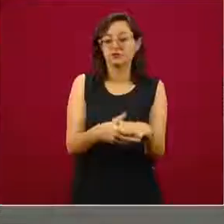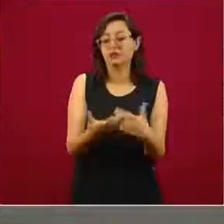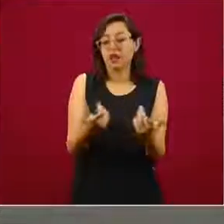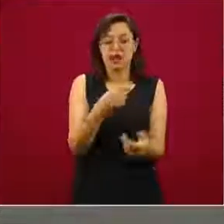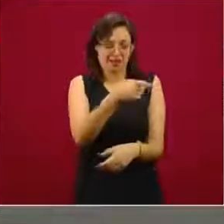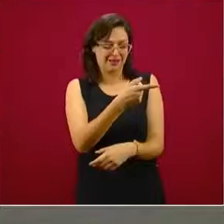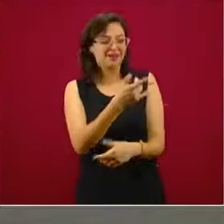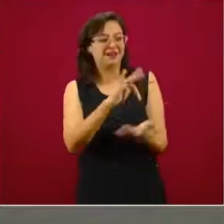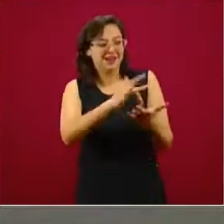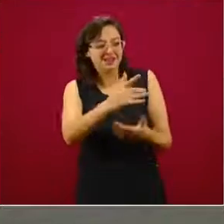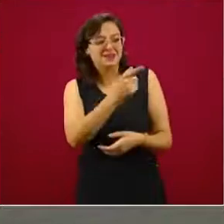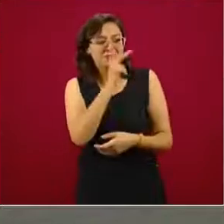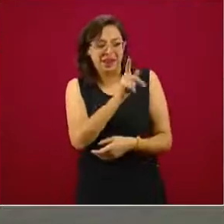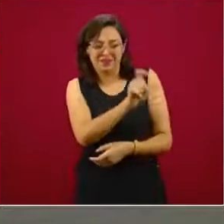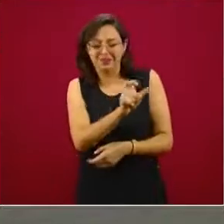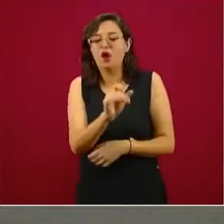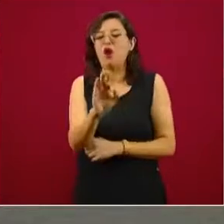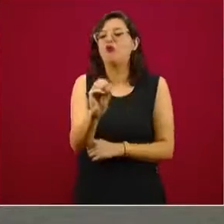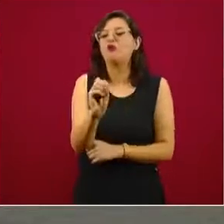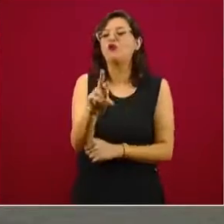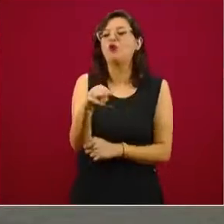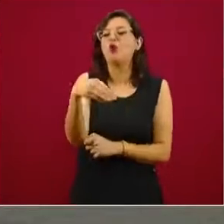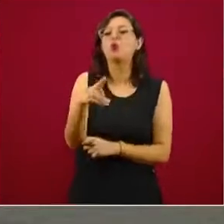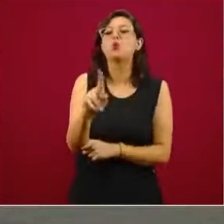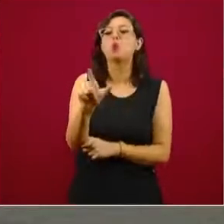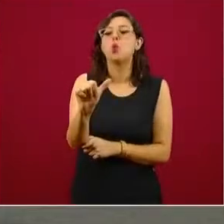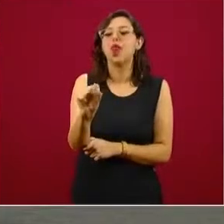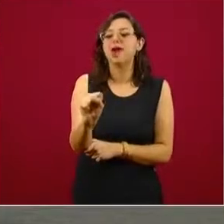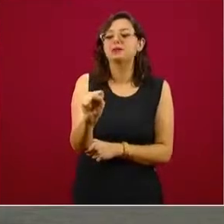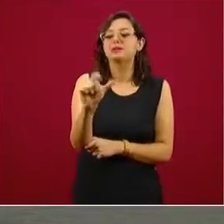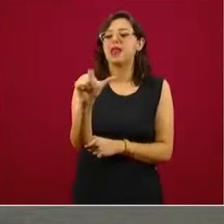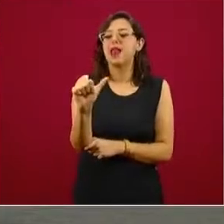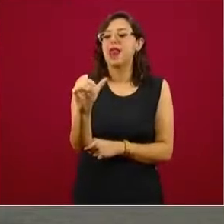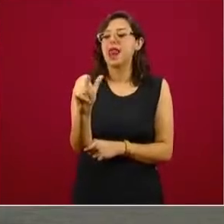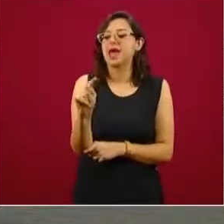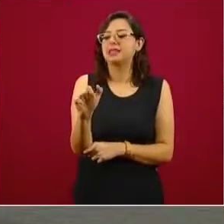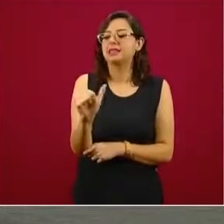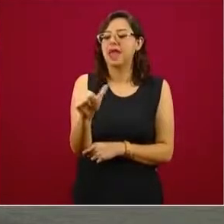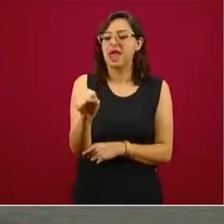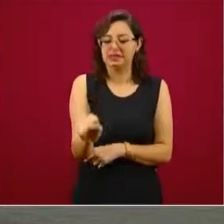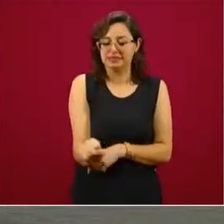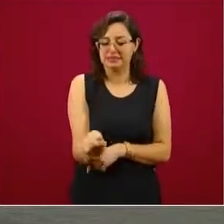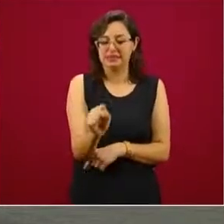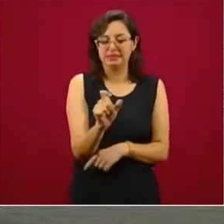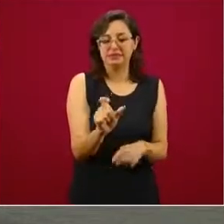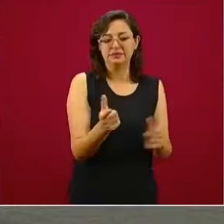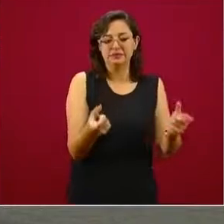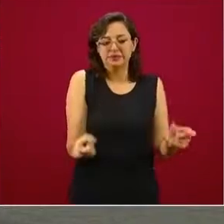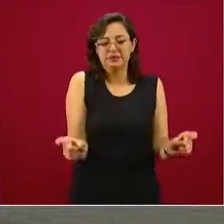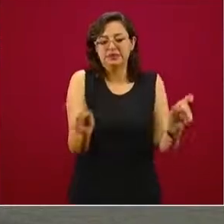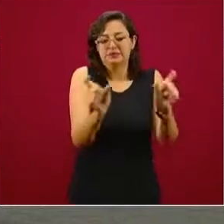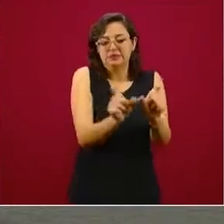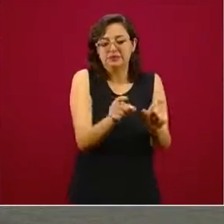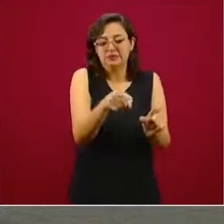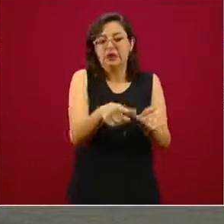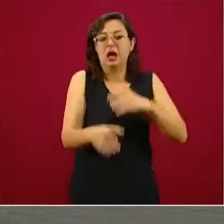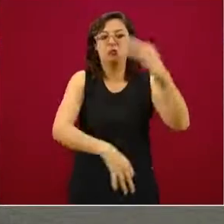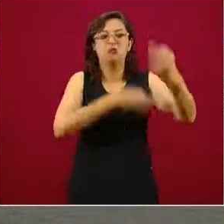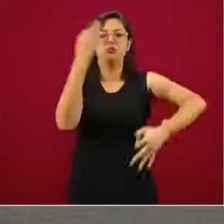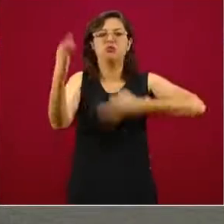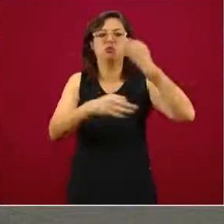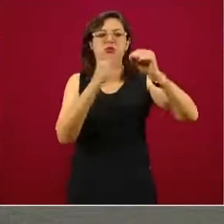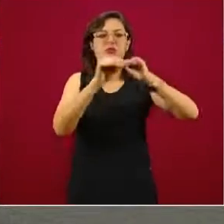fórmulas, justamente, gracias, las fórmulas lácteas, y esto es contrario a un acuerdo global que existe